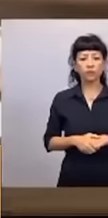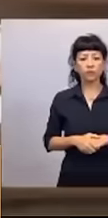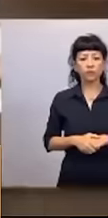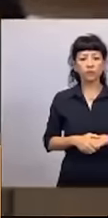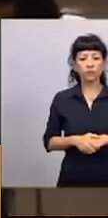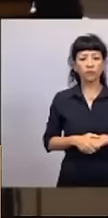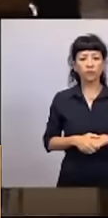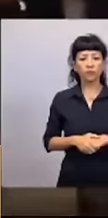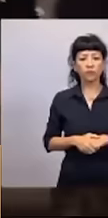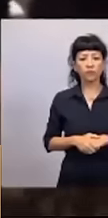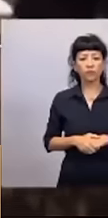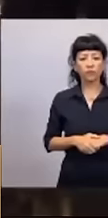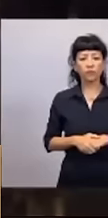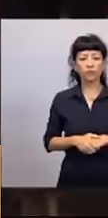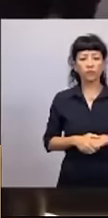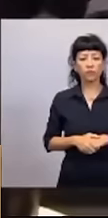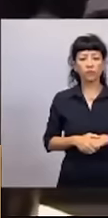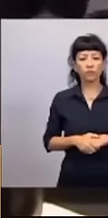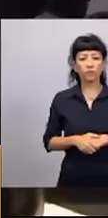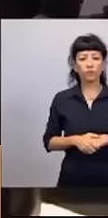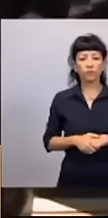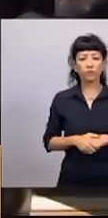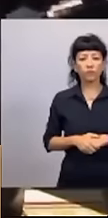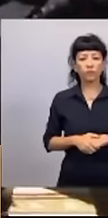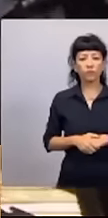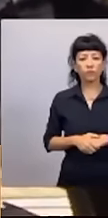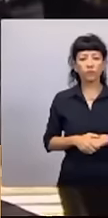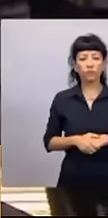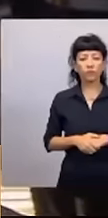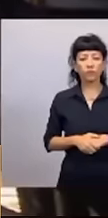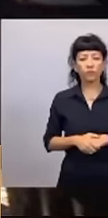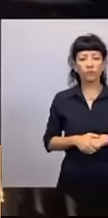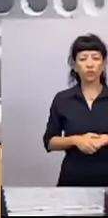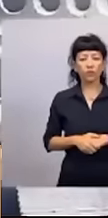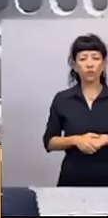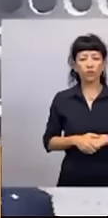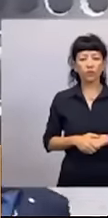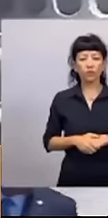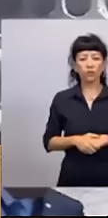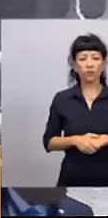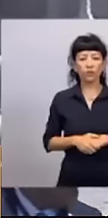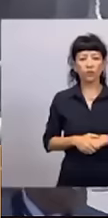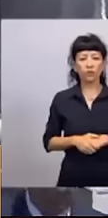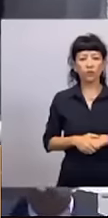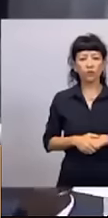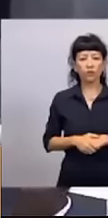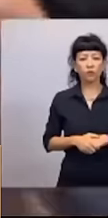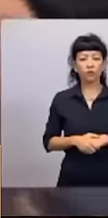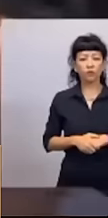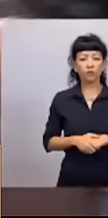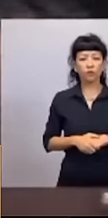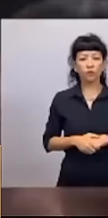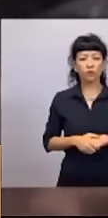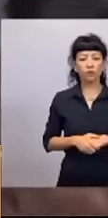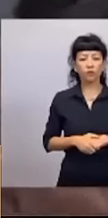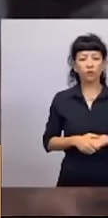pues entonces normalmente yo creo que la sociedad argentina refrendará su apoyo en el ámbito